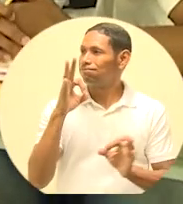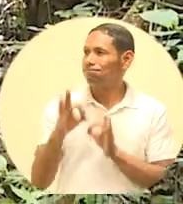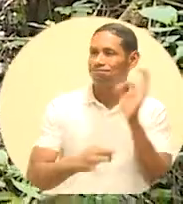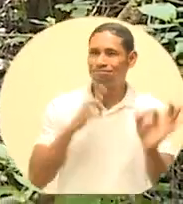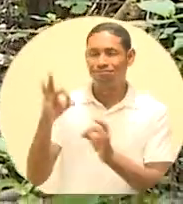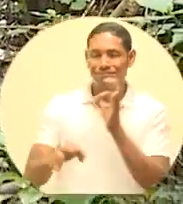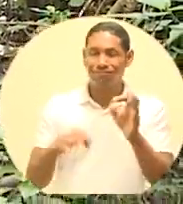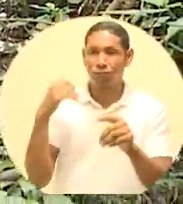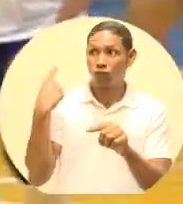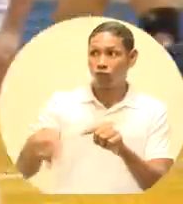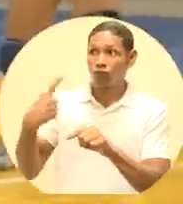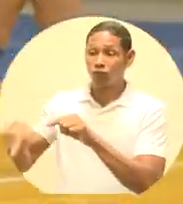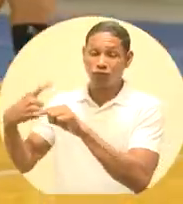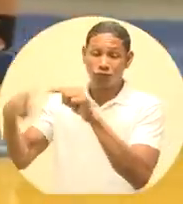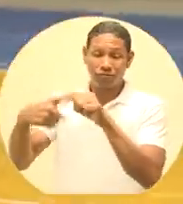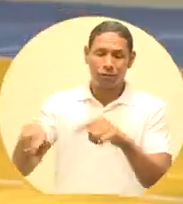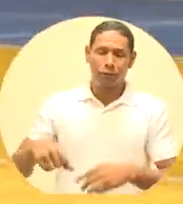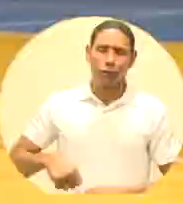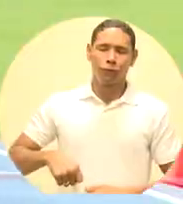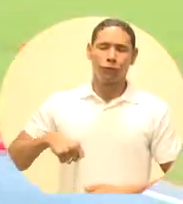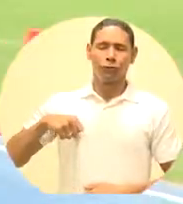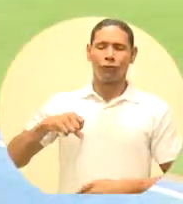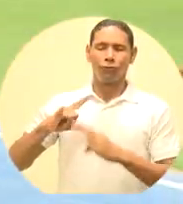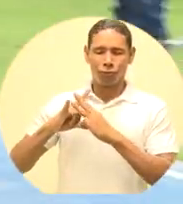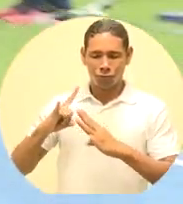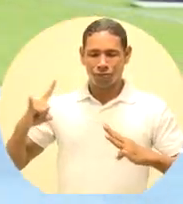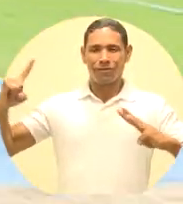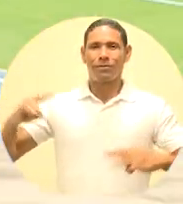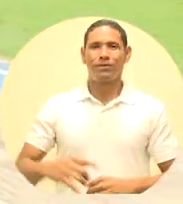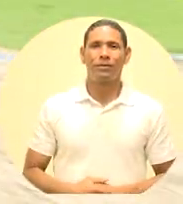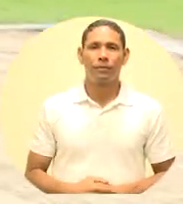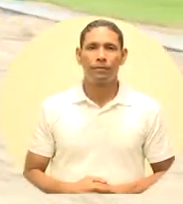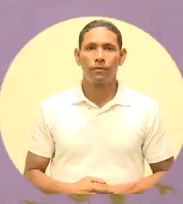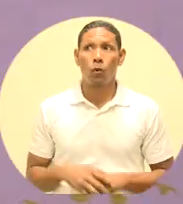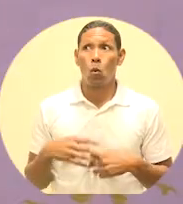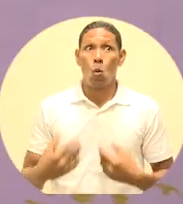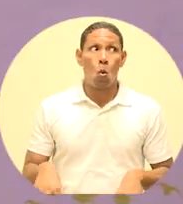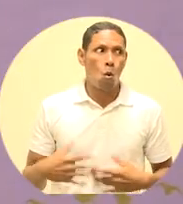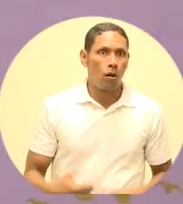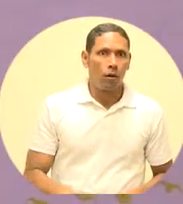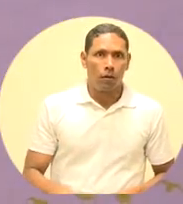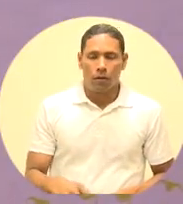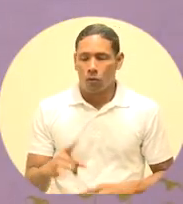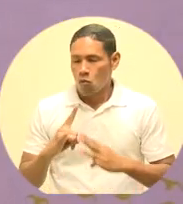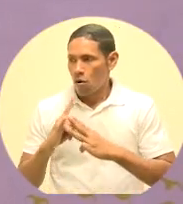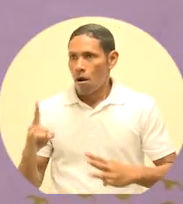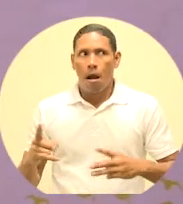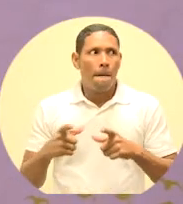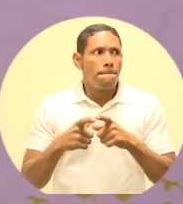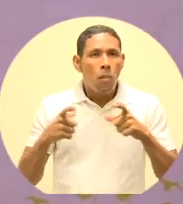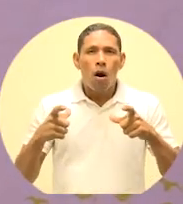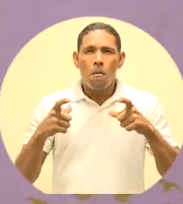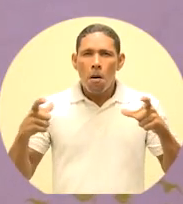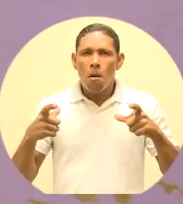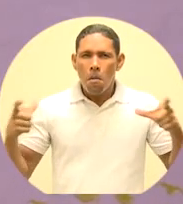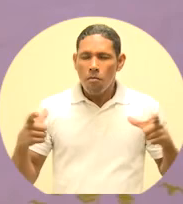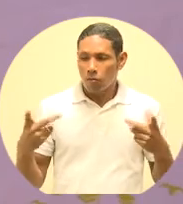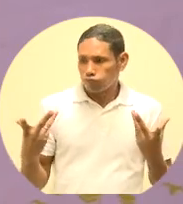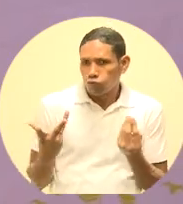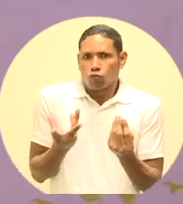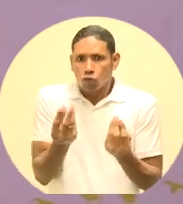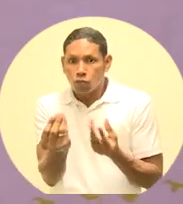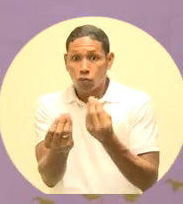y ambiental. Dicha proyección los convierte en orgullo Uni Magdalena. La universidad ha crecido mucho, los grupos de